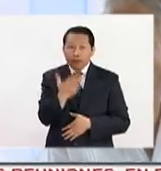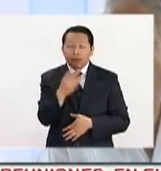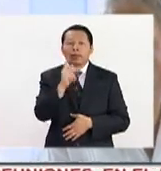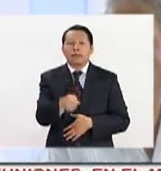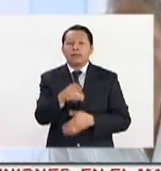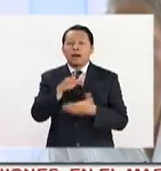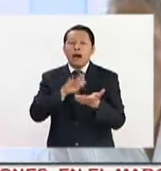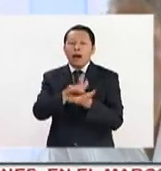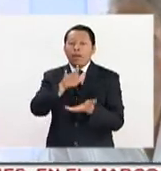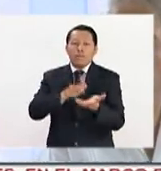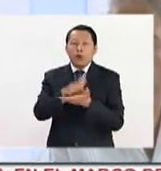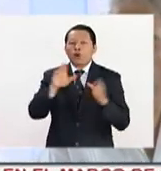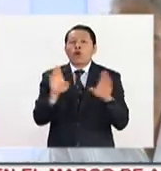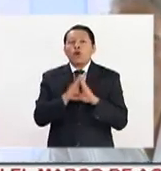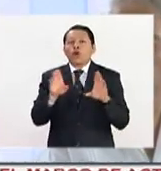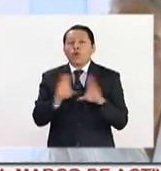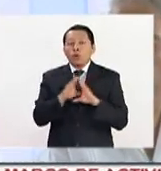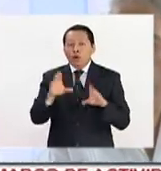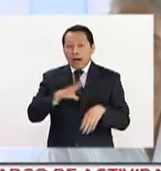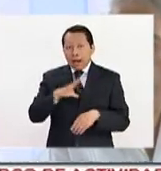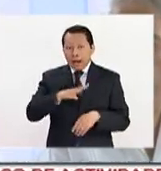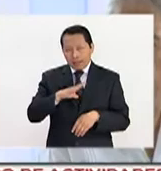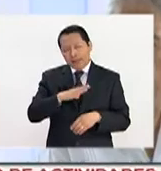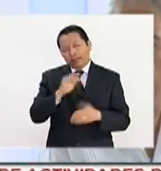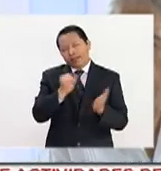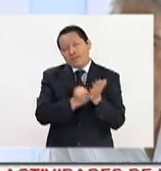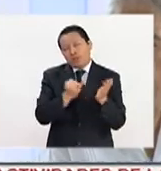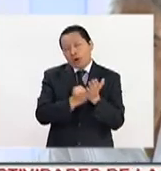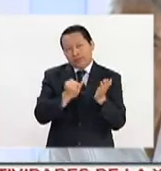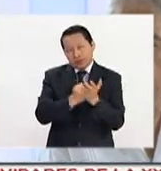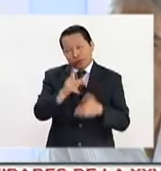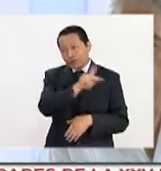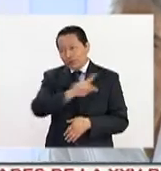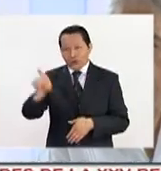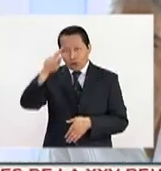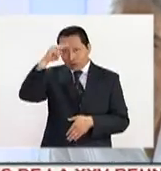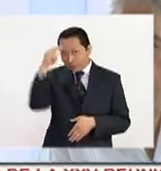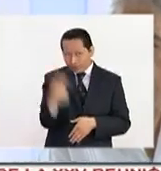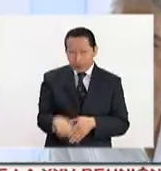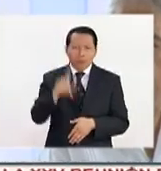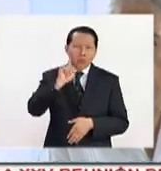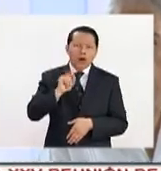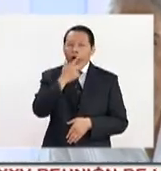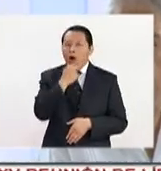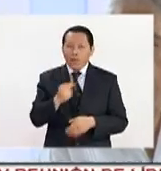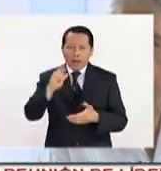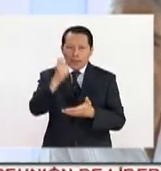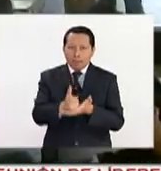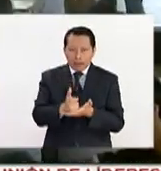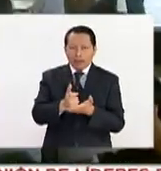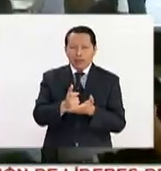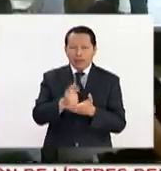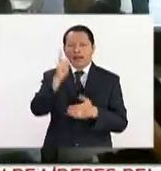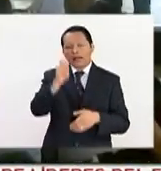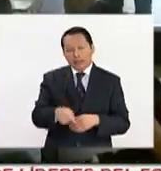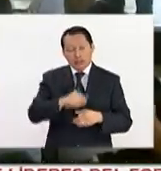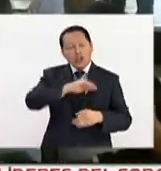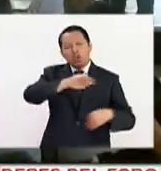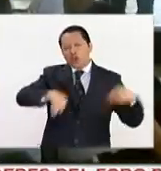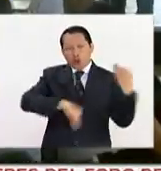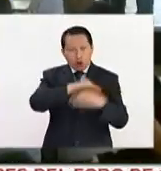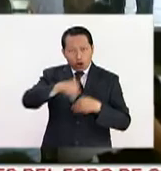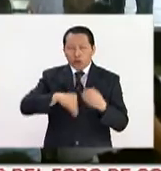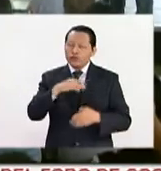que proviene de los impuestos que pagan todos los mexicanos y todas las mexicanas. Entonces estamos todos